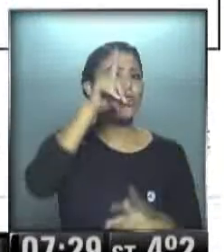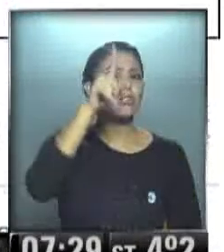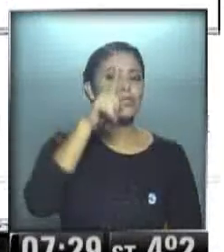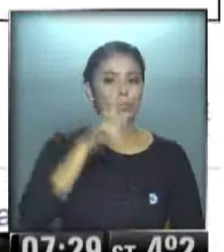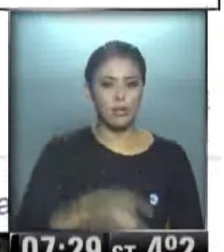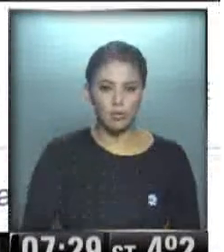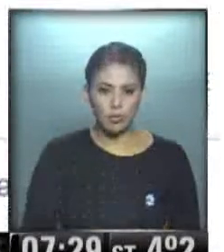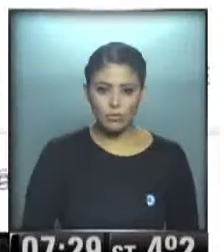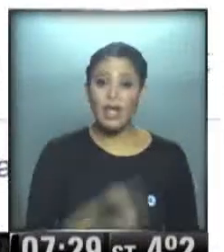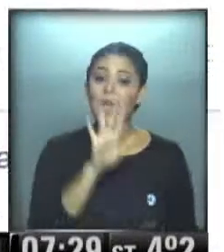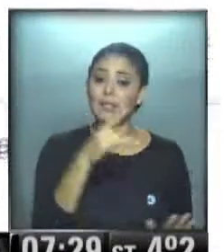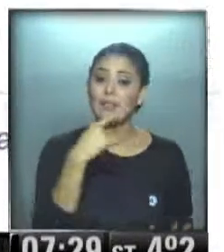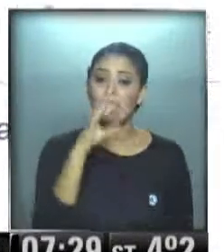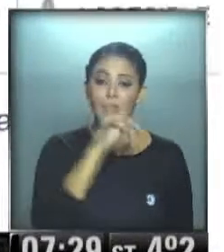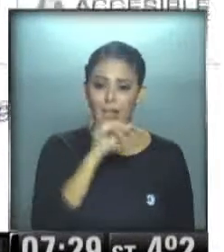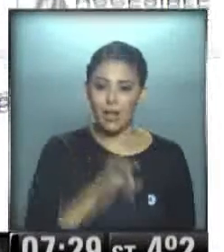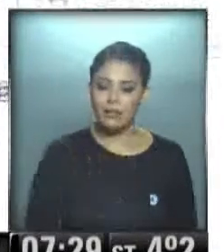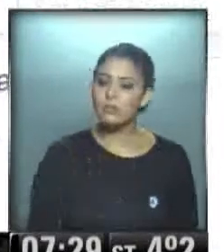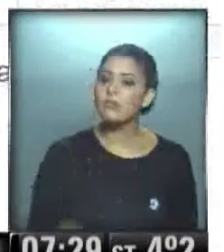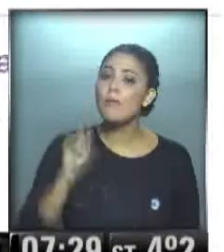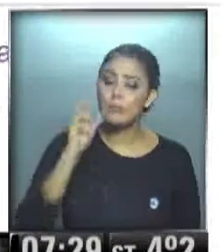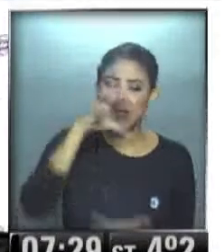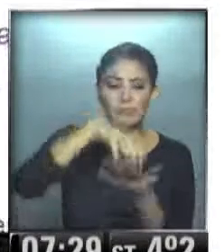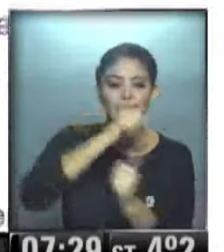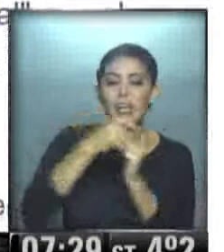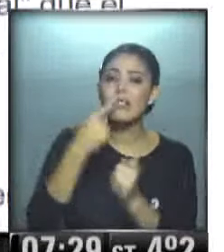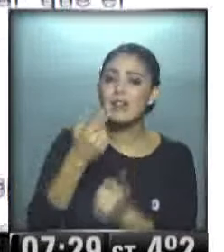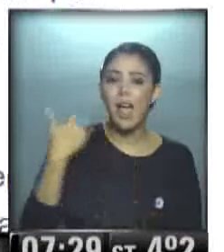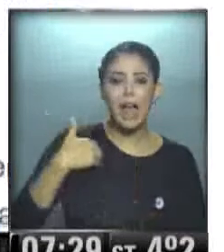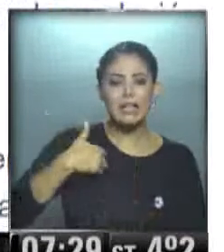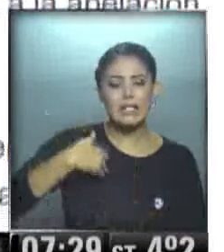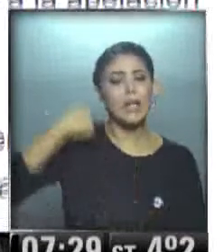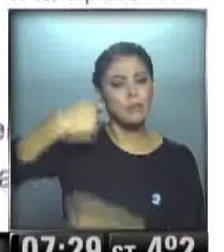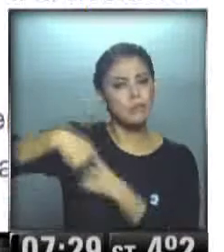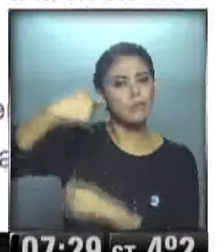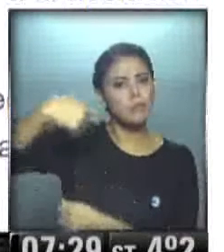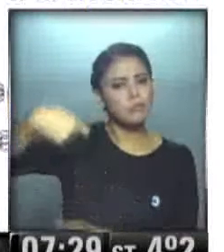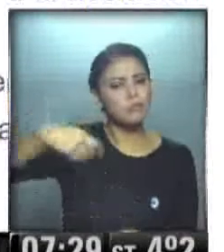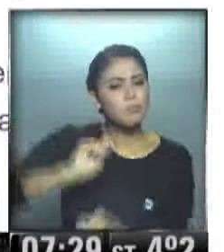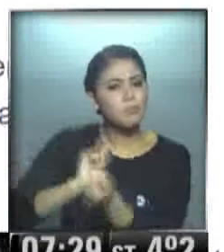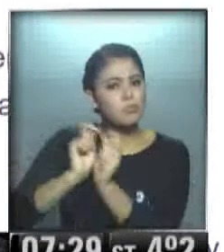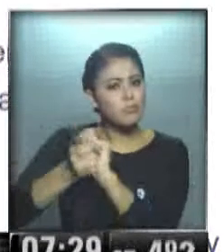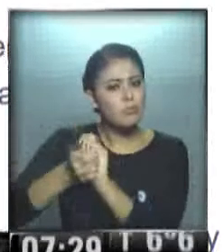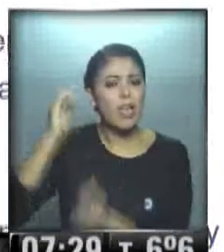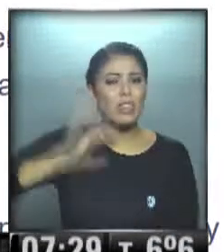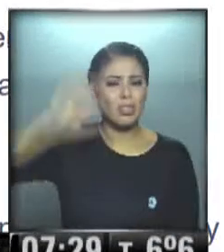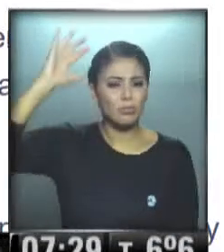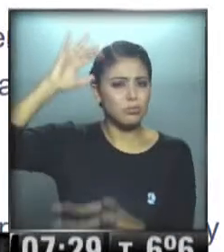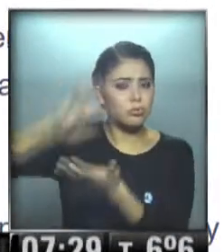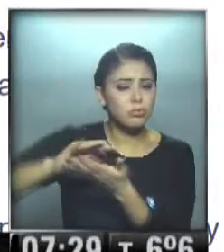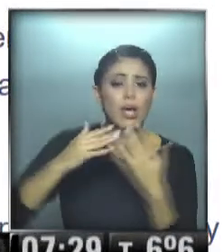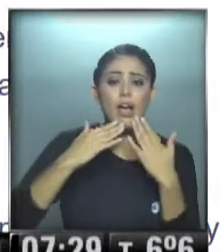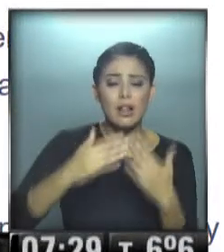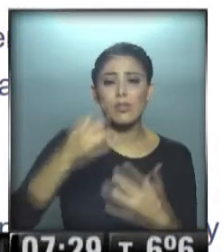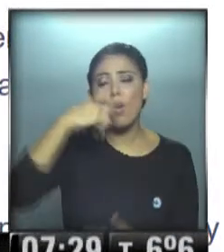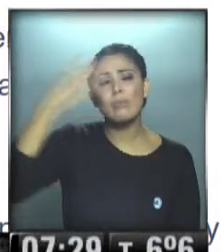Estados Unidos, indicó Díaz. La entidad destacó la demostración de la Argentina de ir paulatinamente regularizando su frente externo a partir de